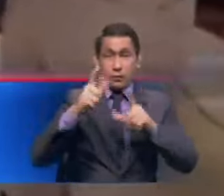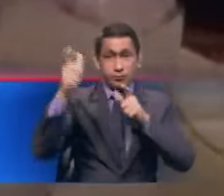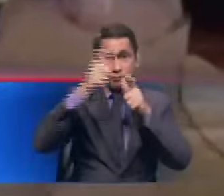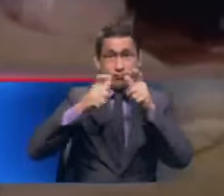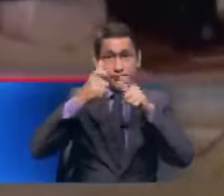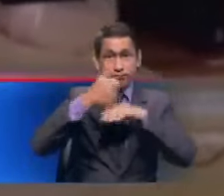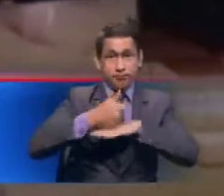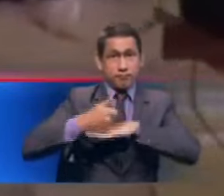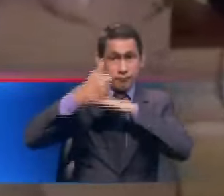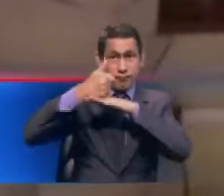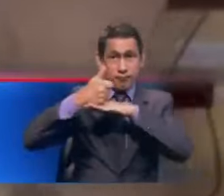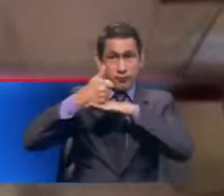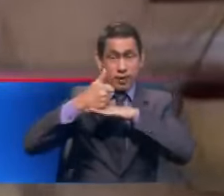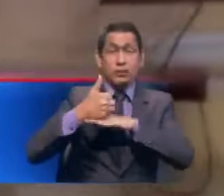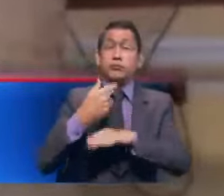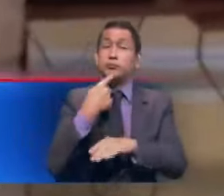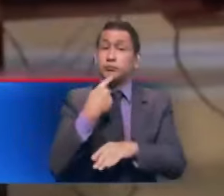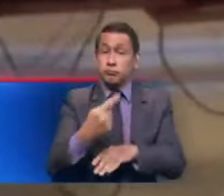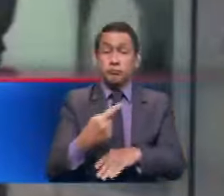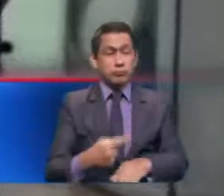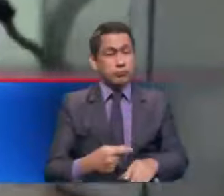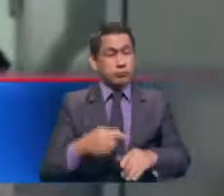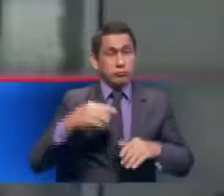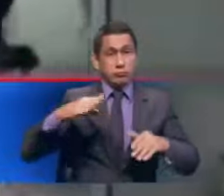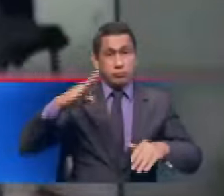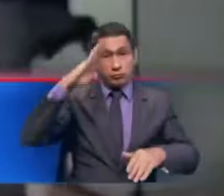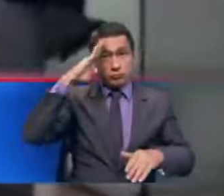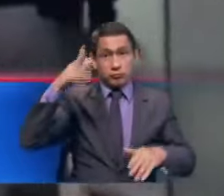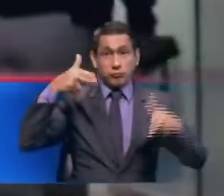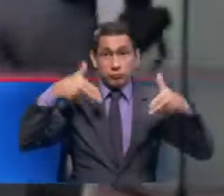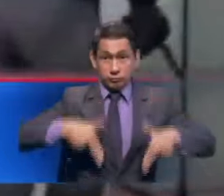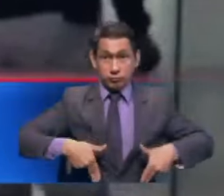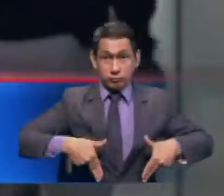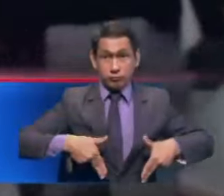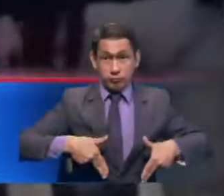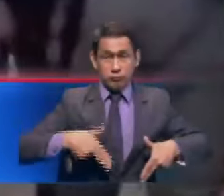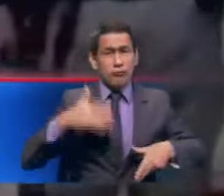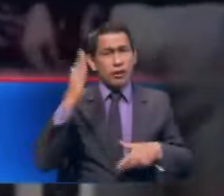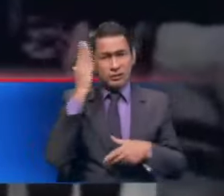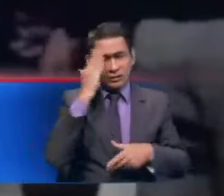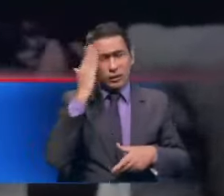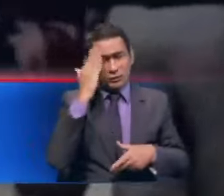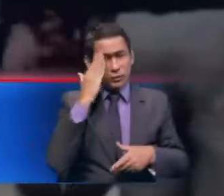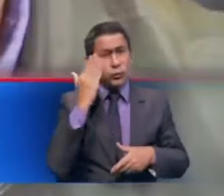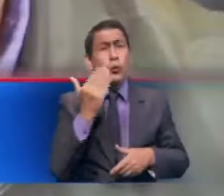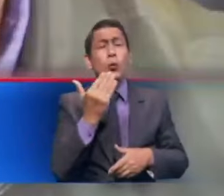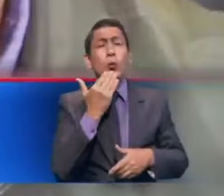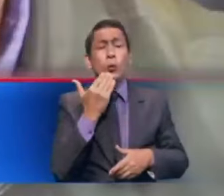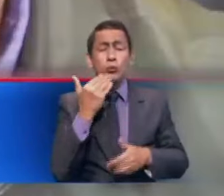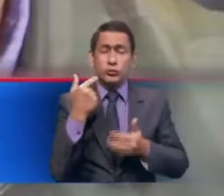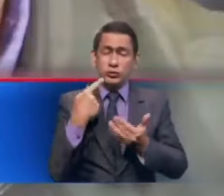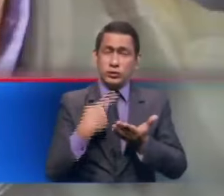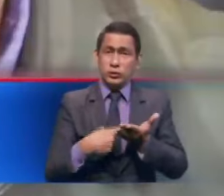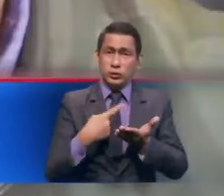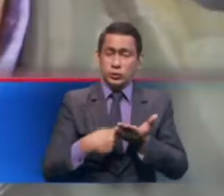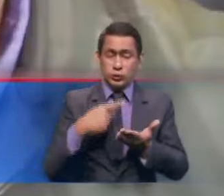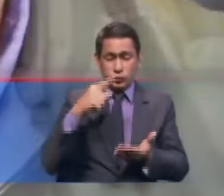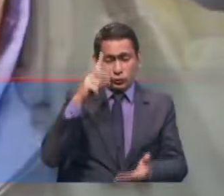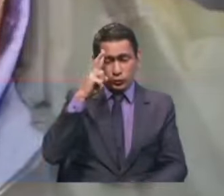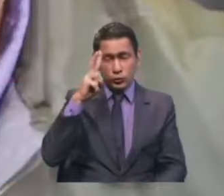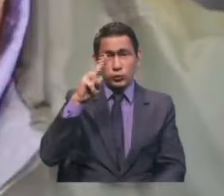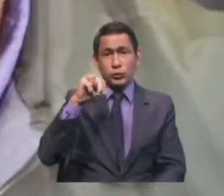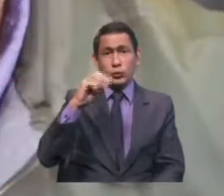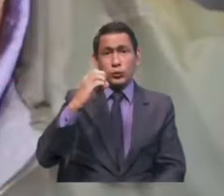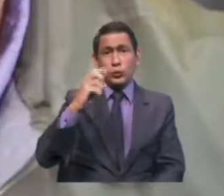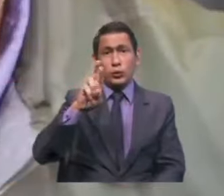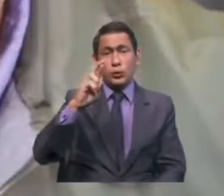que la seguridad que lo acompañó durante esa fecha podría corroborar el encuentro que mantuvo con Leandro Norero. No, fue una alerta